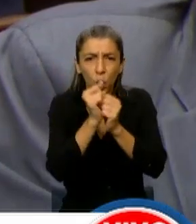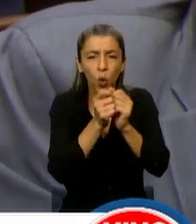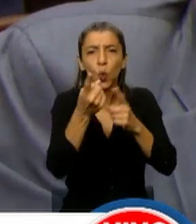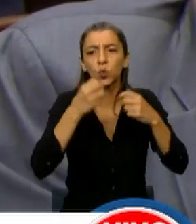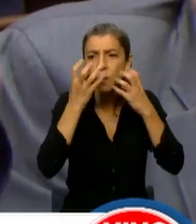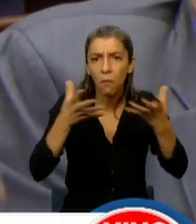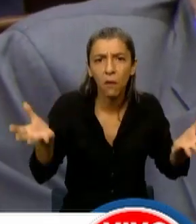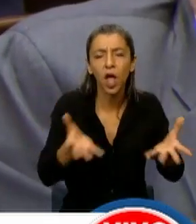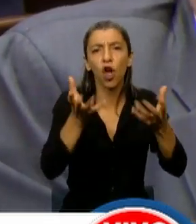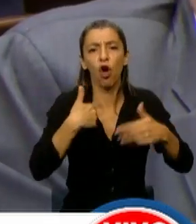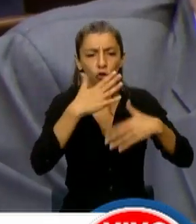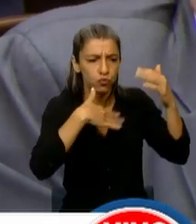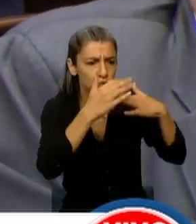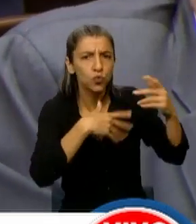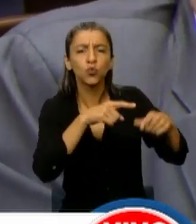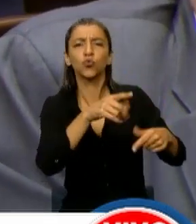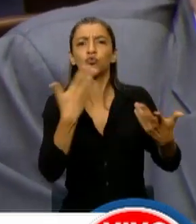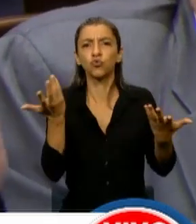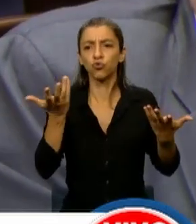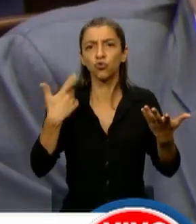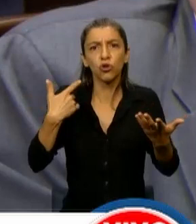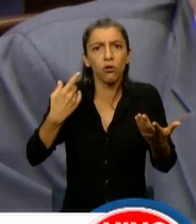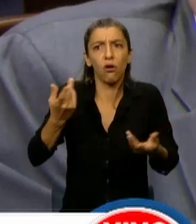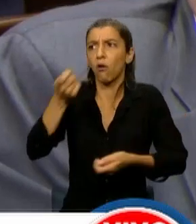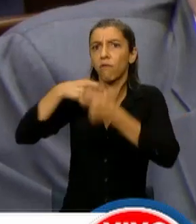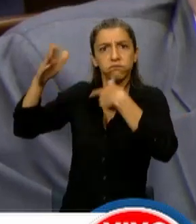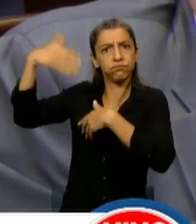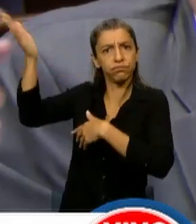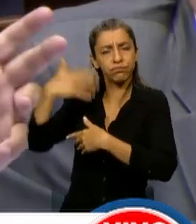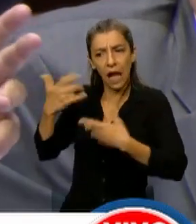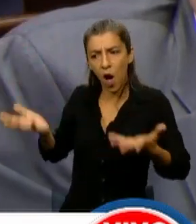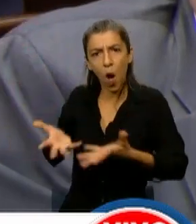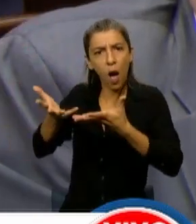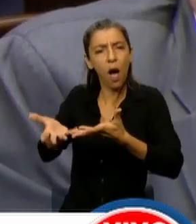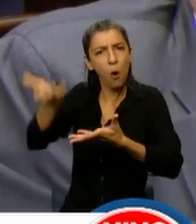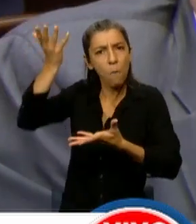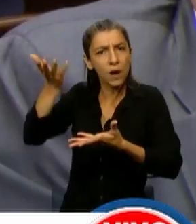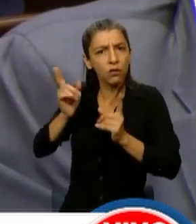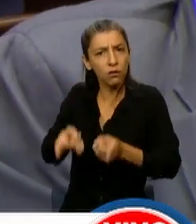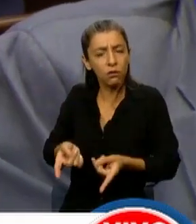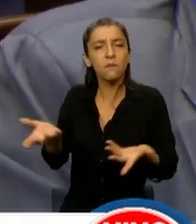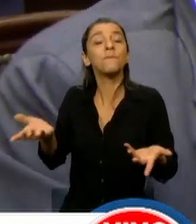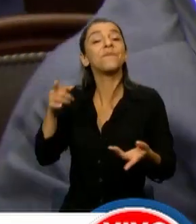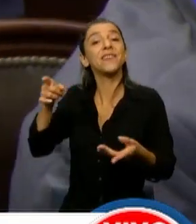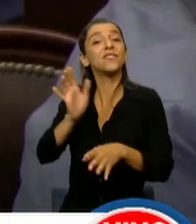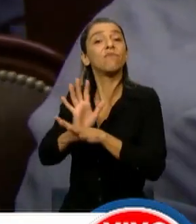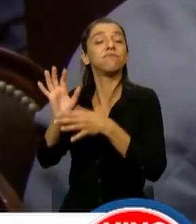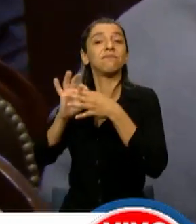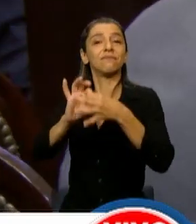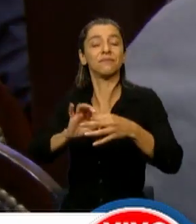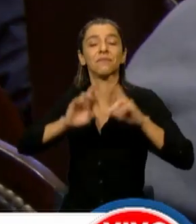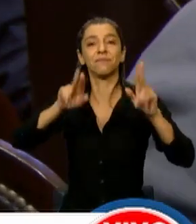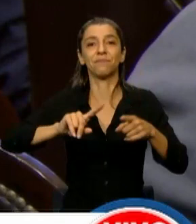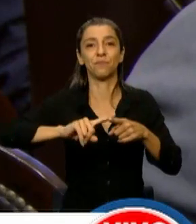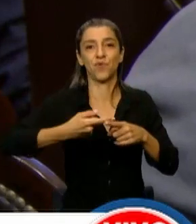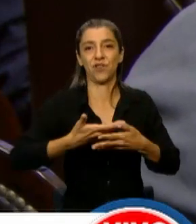de actividad de la construcción, de aumento de las exportaciones. Y eso tiene que ver con las políticas que